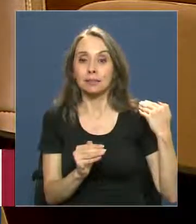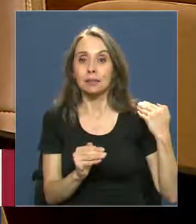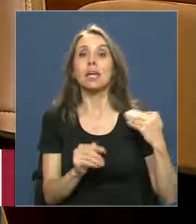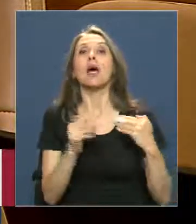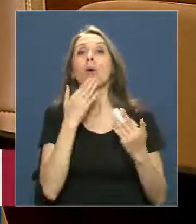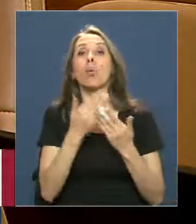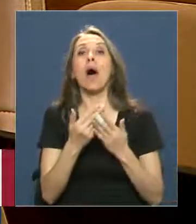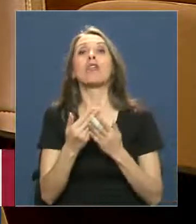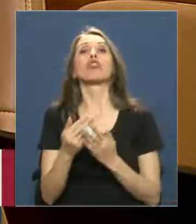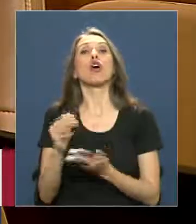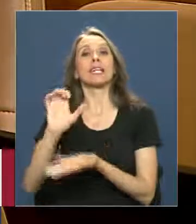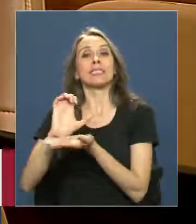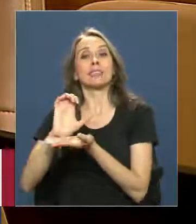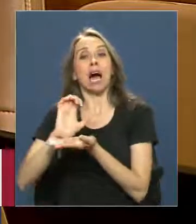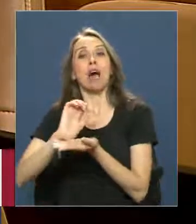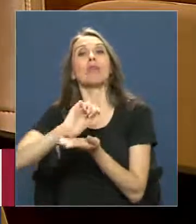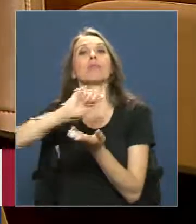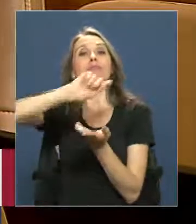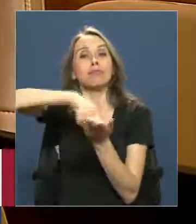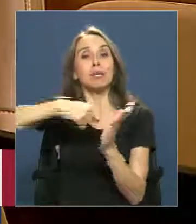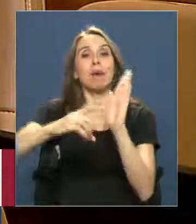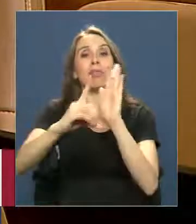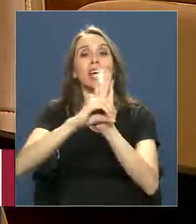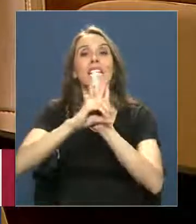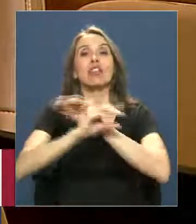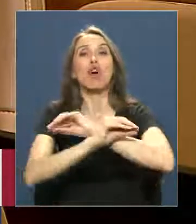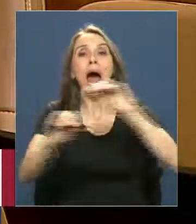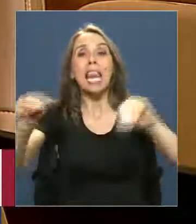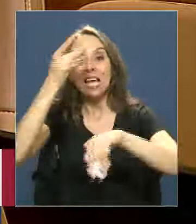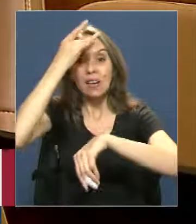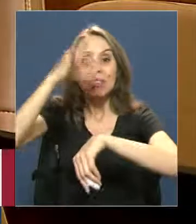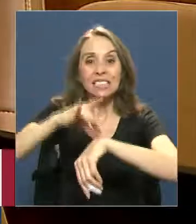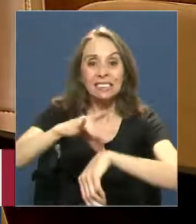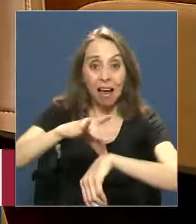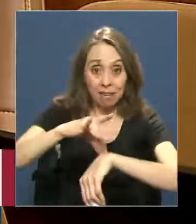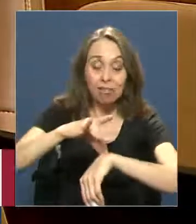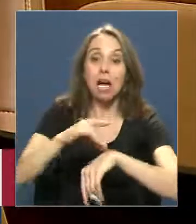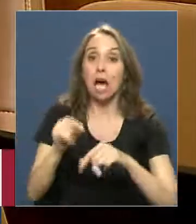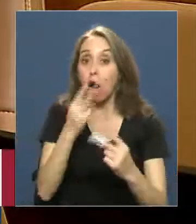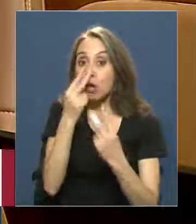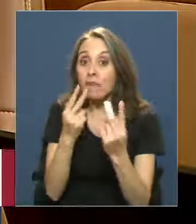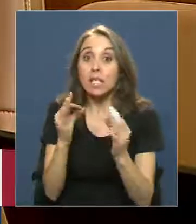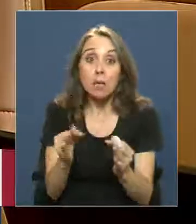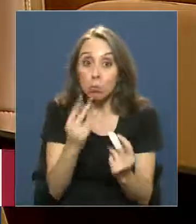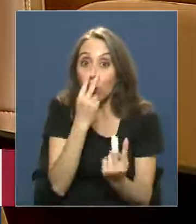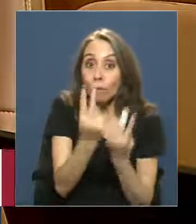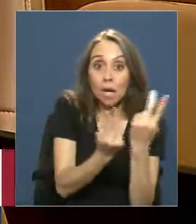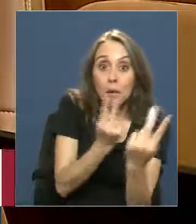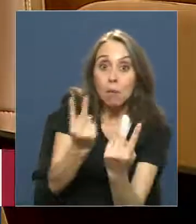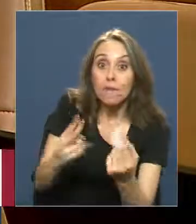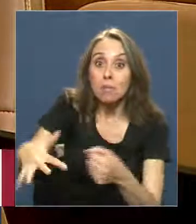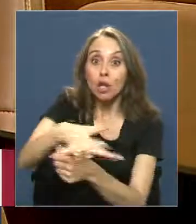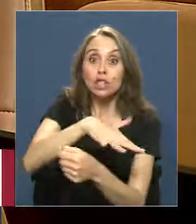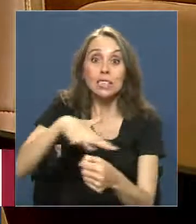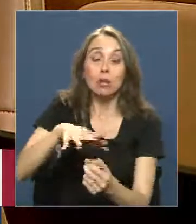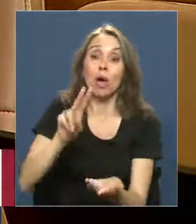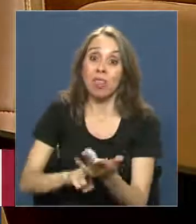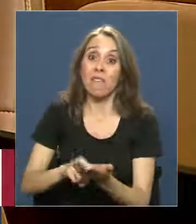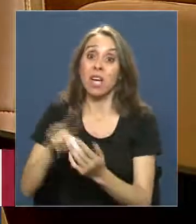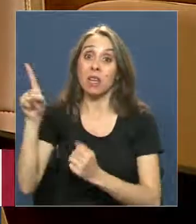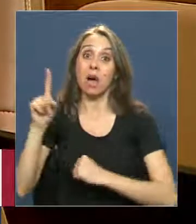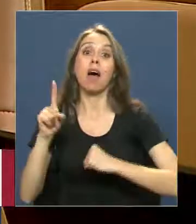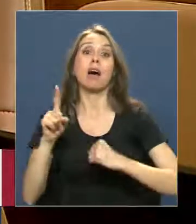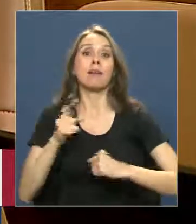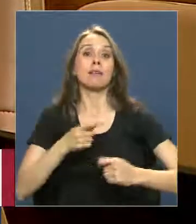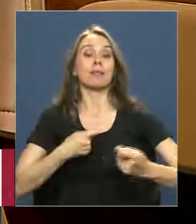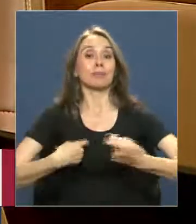sanitaria en Chile. Y eso parece una cuestión prudente, dado que hemos visto en este momento que ha habido una situación realmente abusiva por